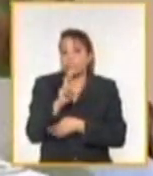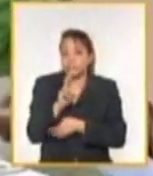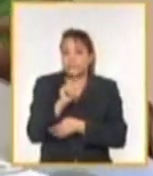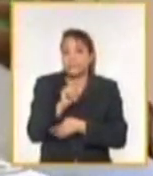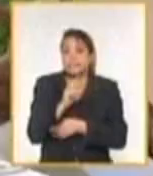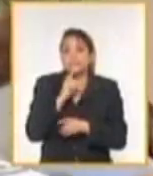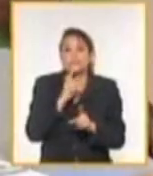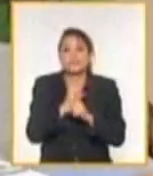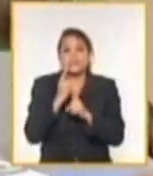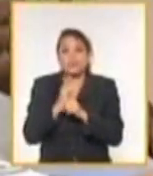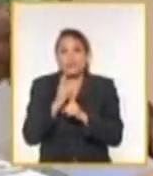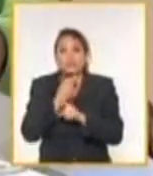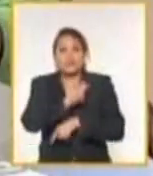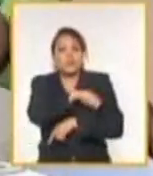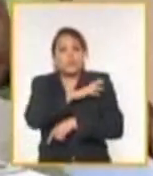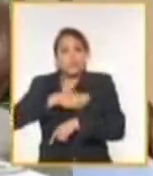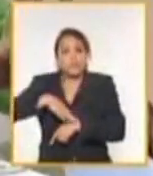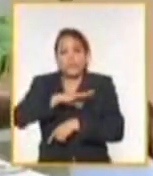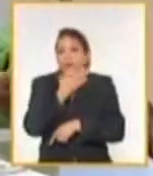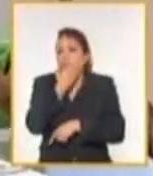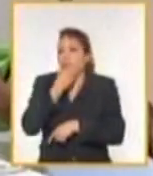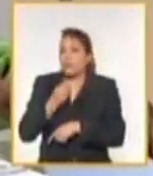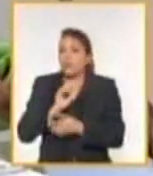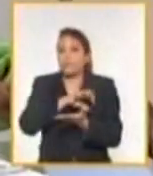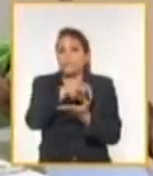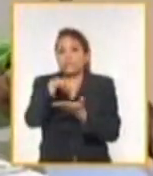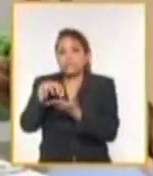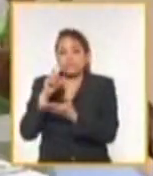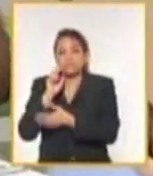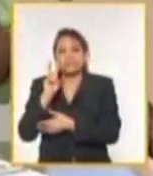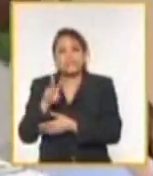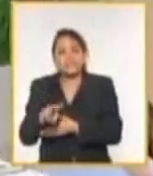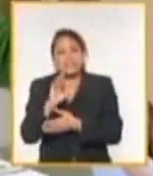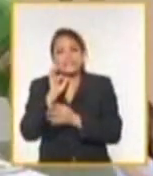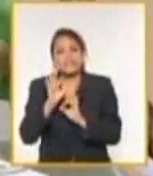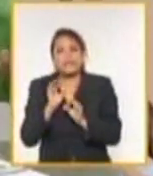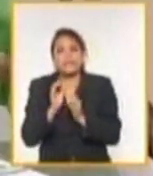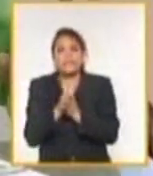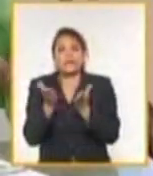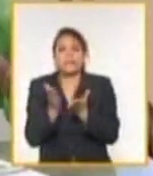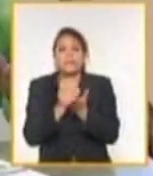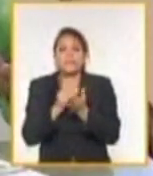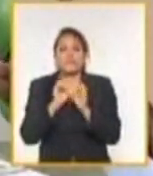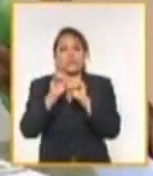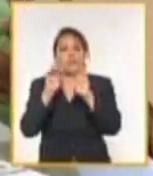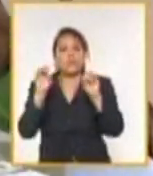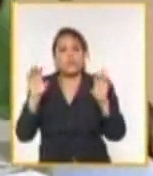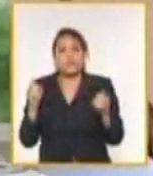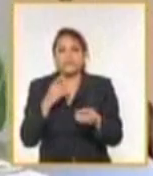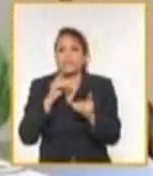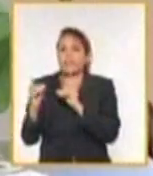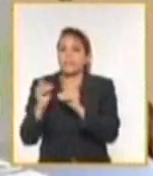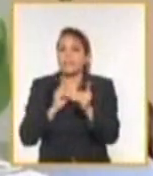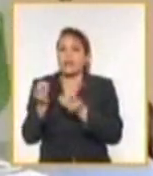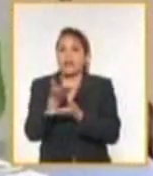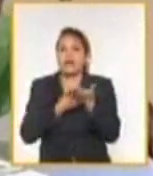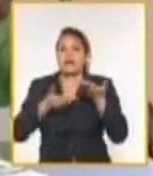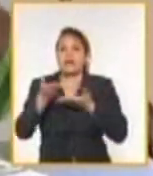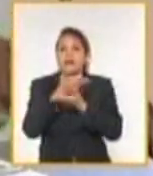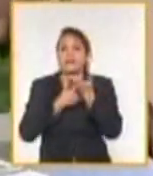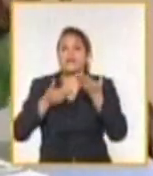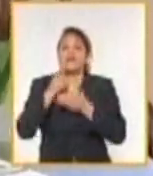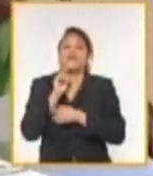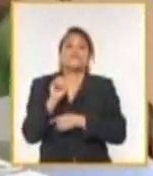encuentros de Hart en el periódico, en la sede del periódico Juventud Rebelde, promoviendo el espacio del diálogo, que no era solo un